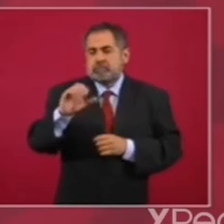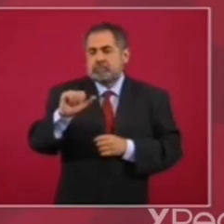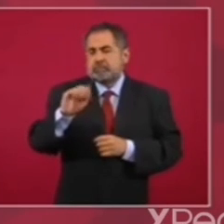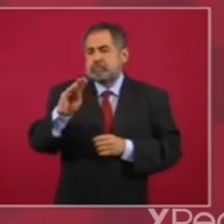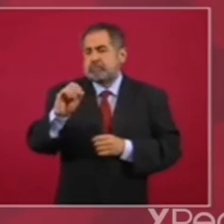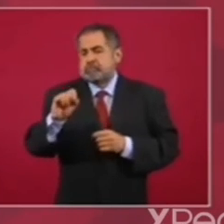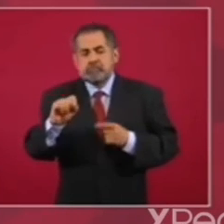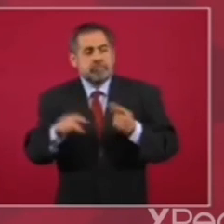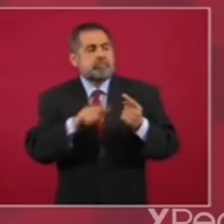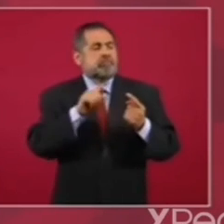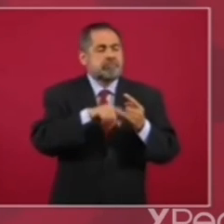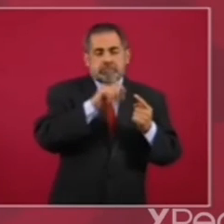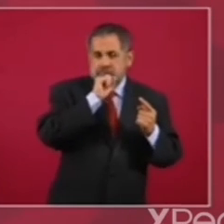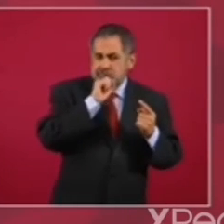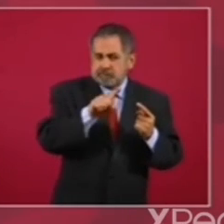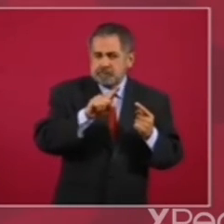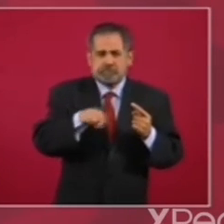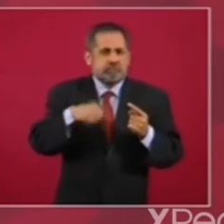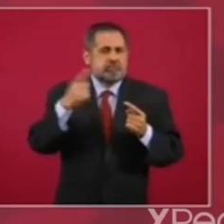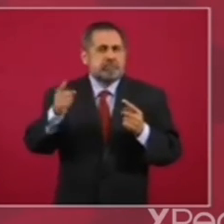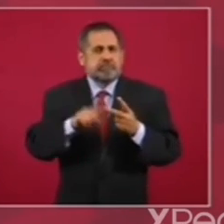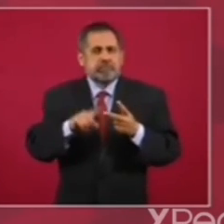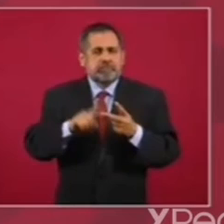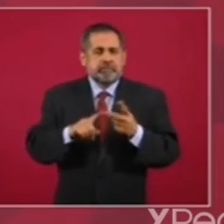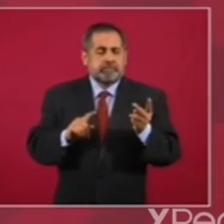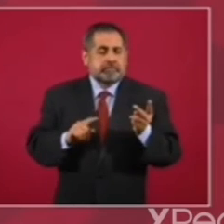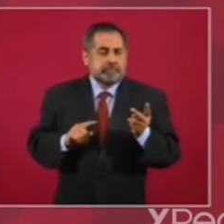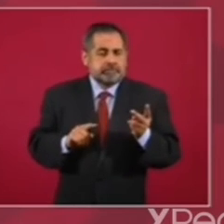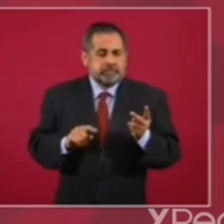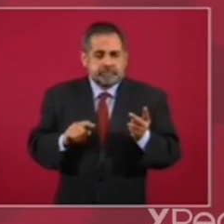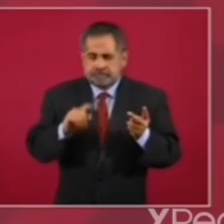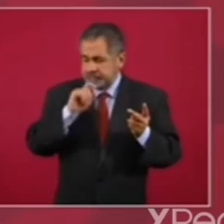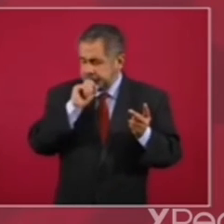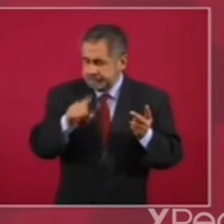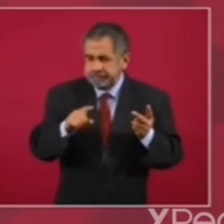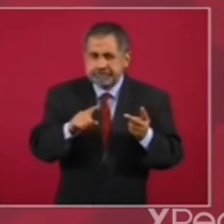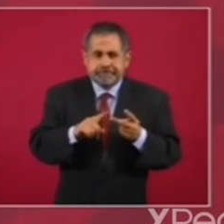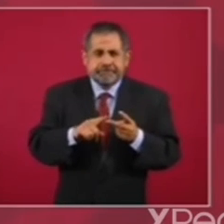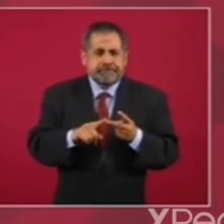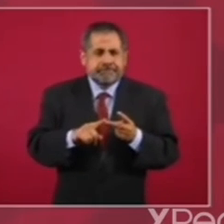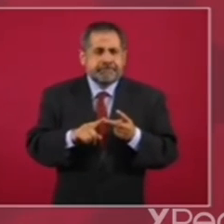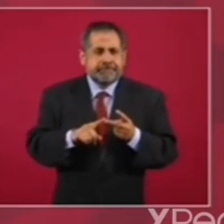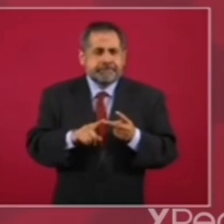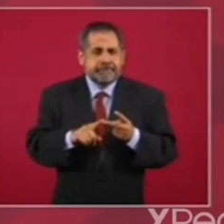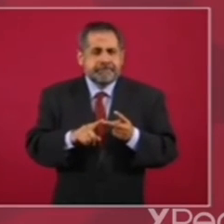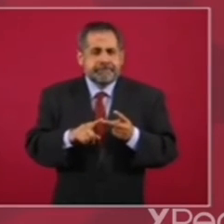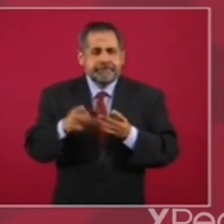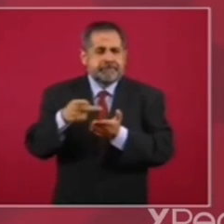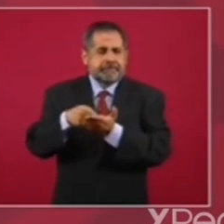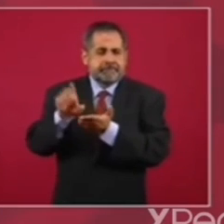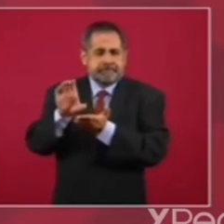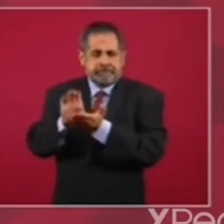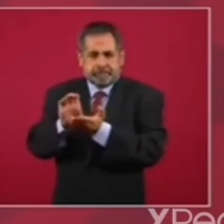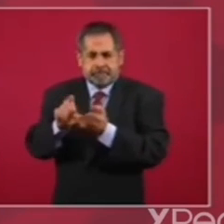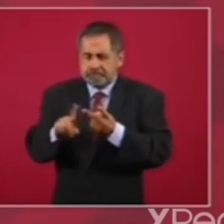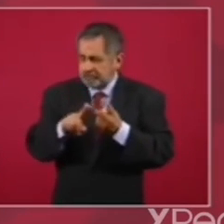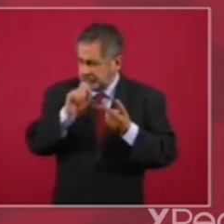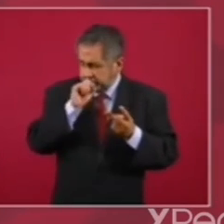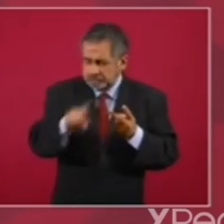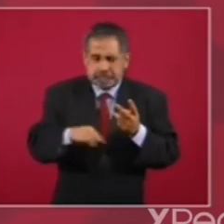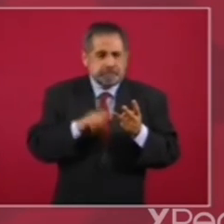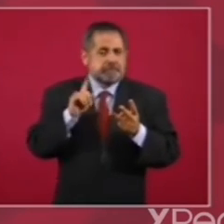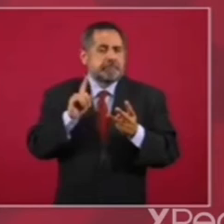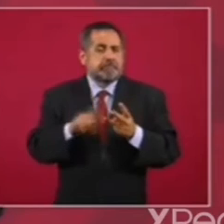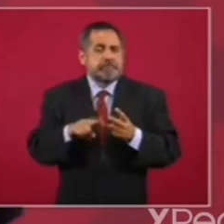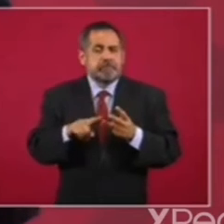Cabos y lo estamos haciendo en Playa del Carmen, lo estamos